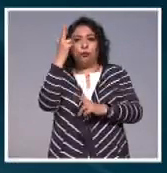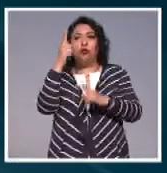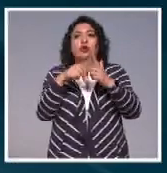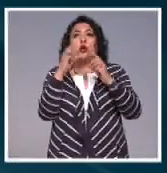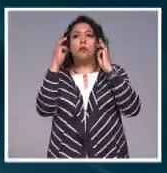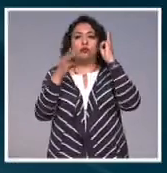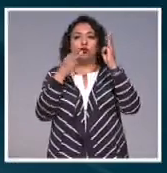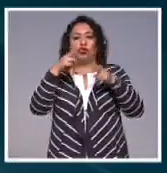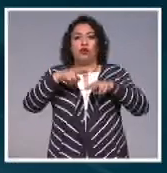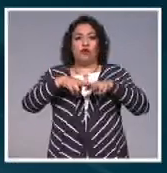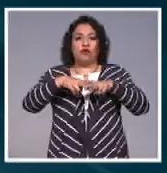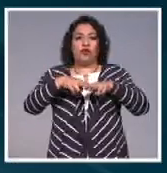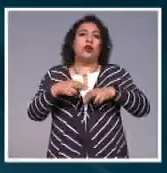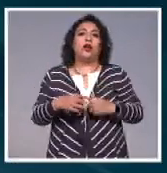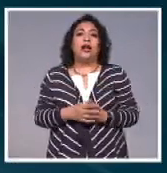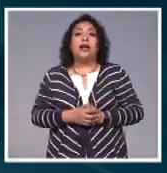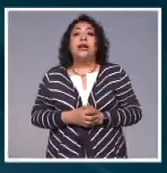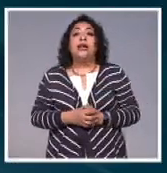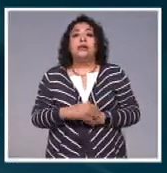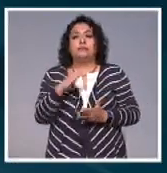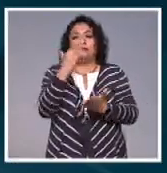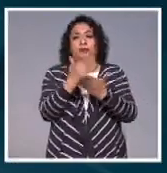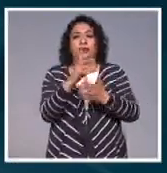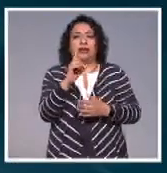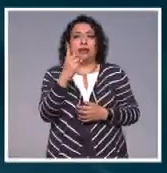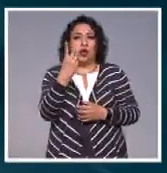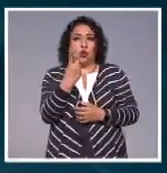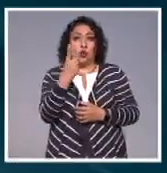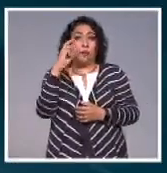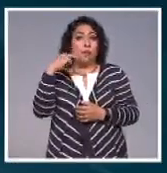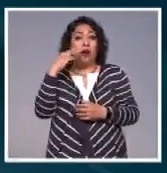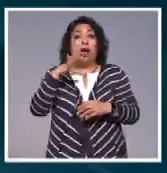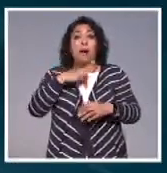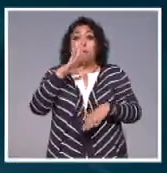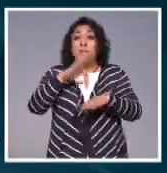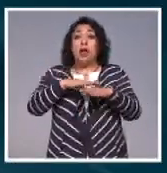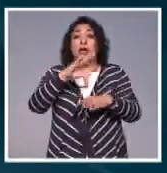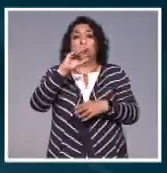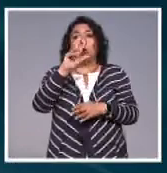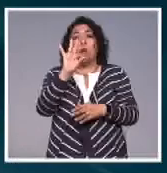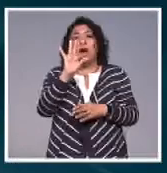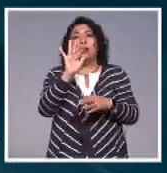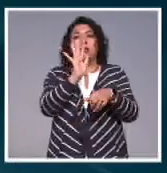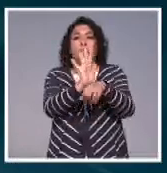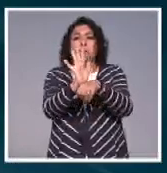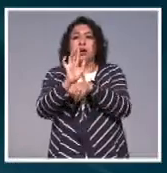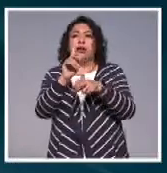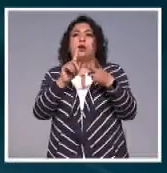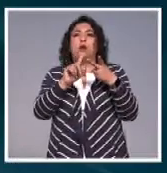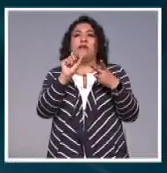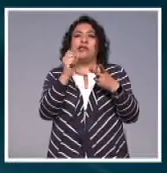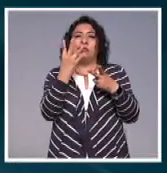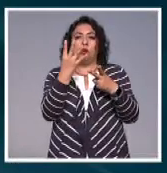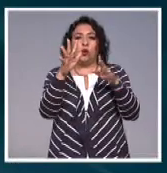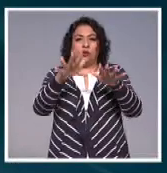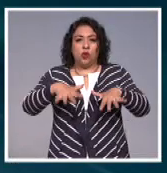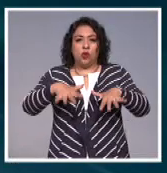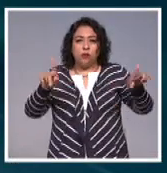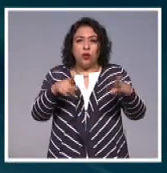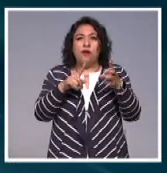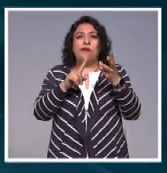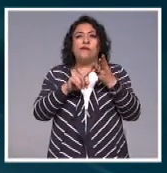Museo de los Ferrocarrileros. Hasta el 31 de marzo habrán más de 40 proyecciones cinematográficas, 24 conciertos,